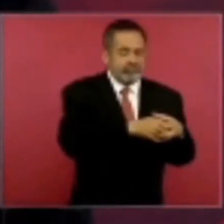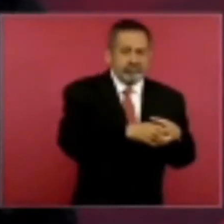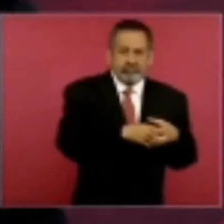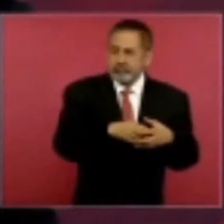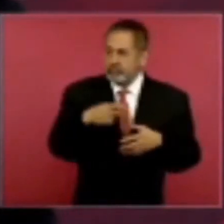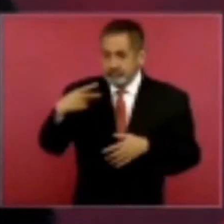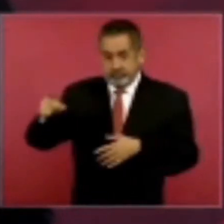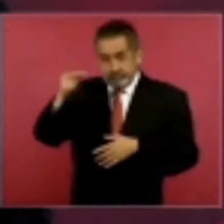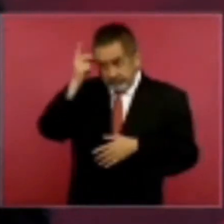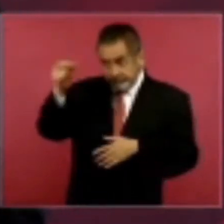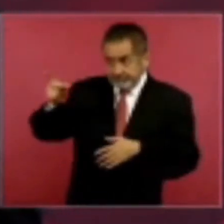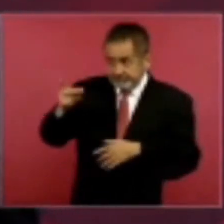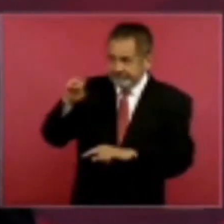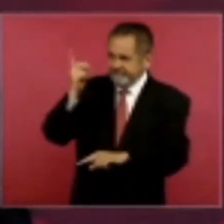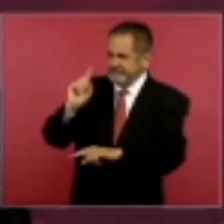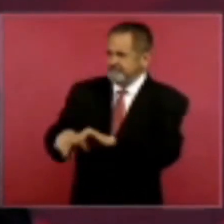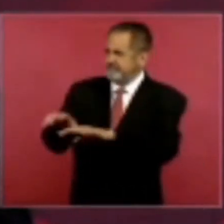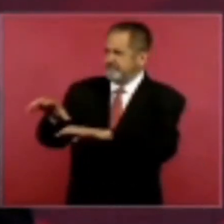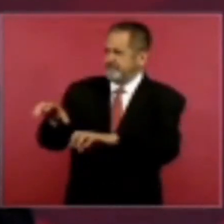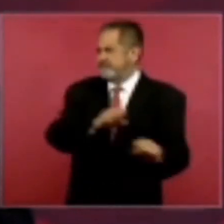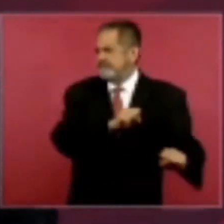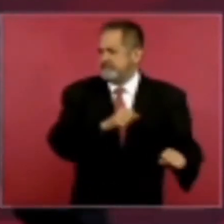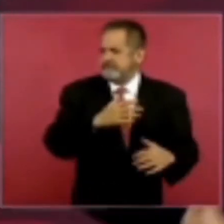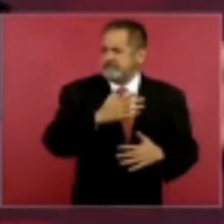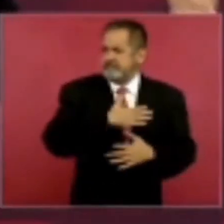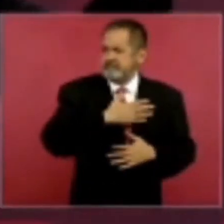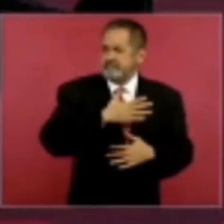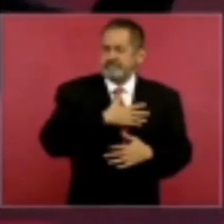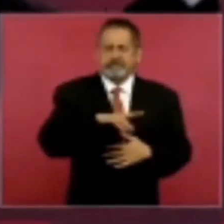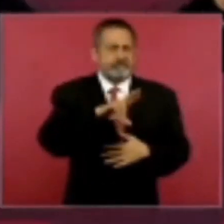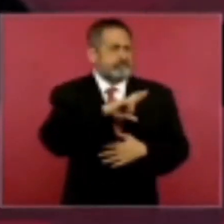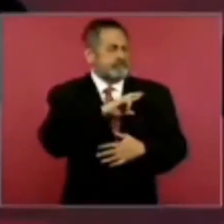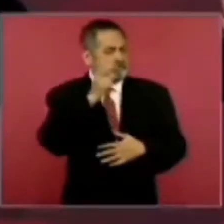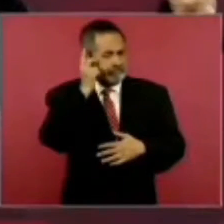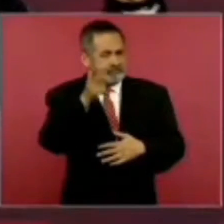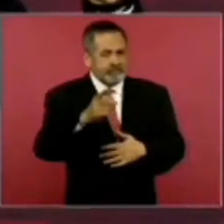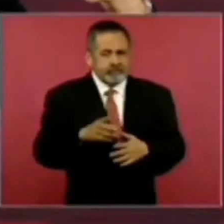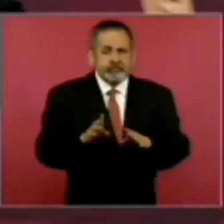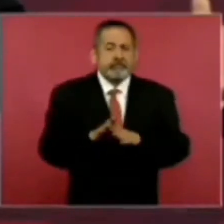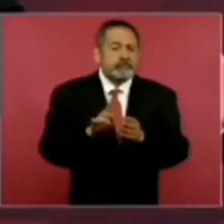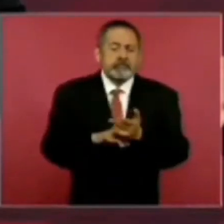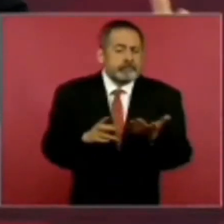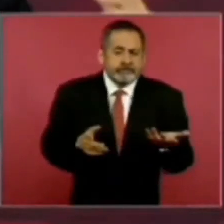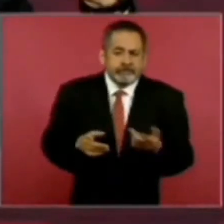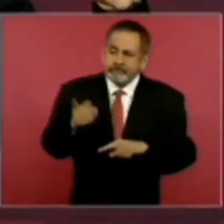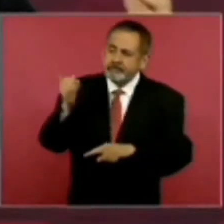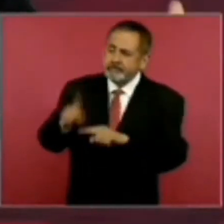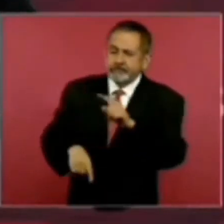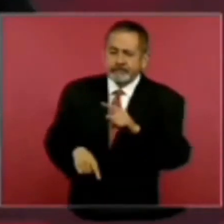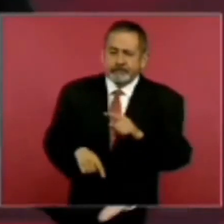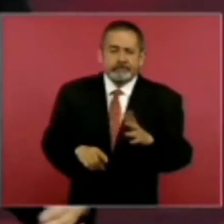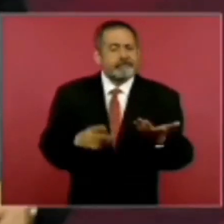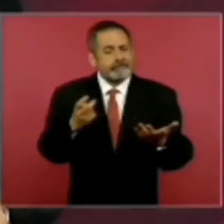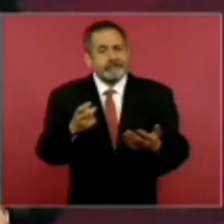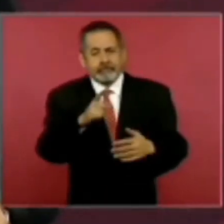los bienes del país a particulares, pues necesitaba tener bien